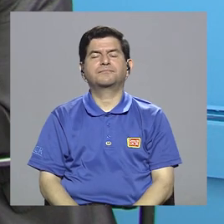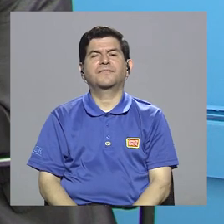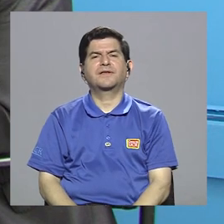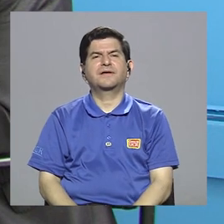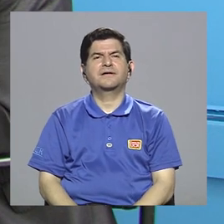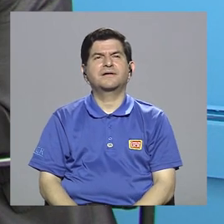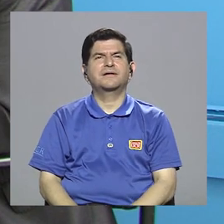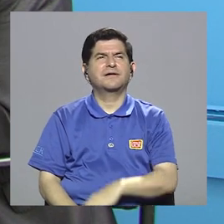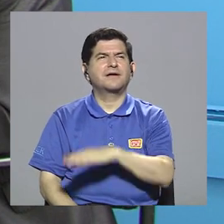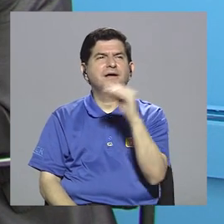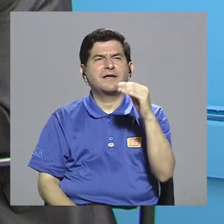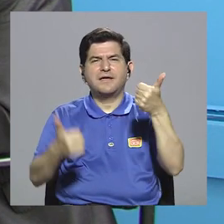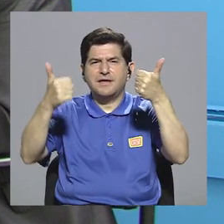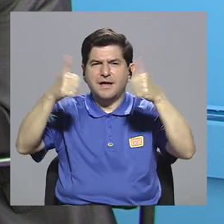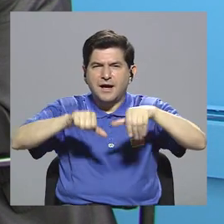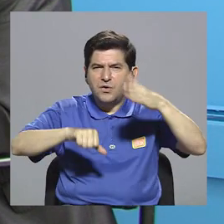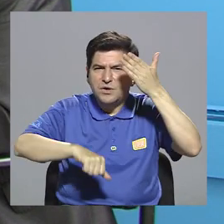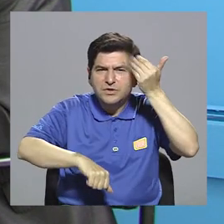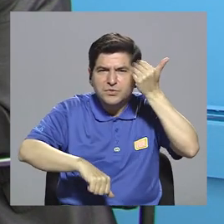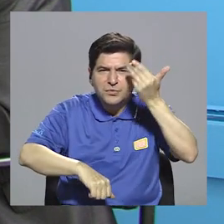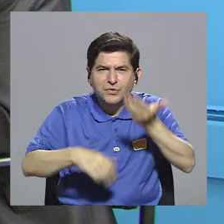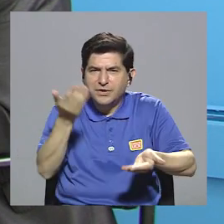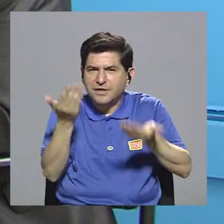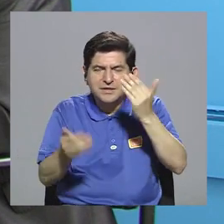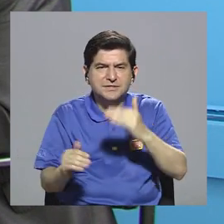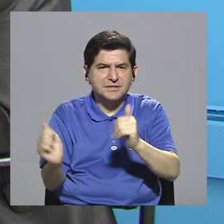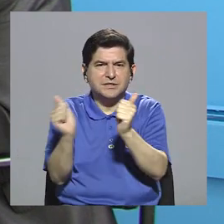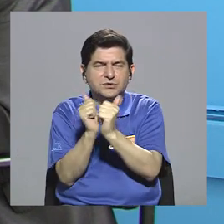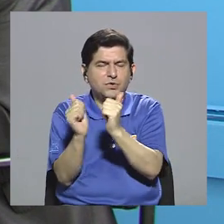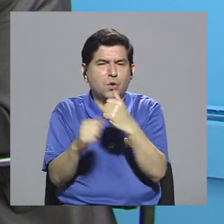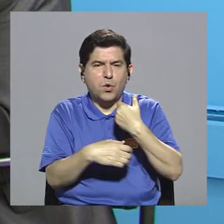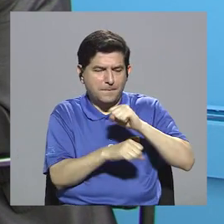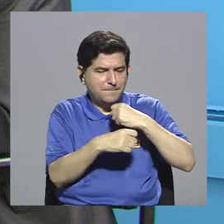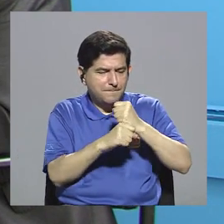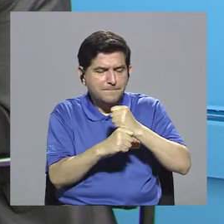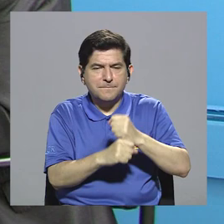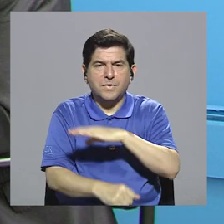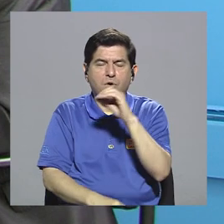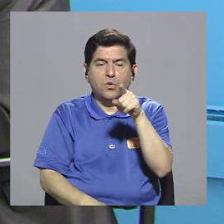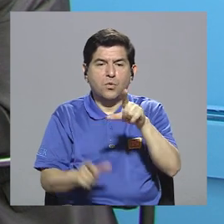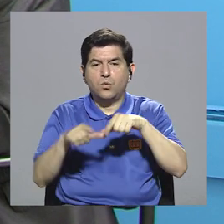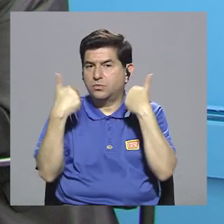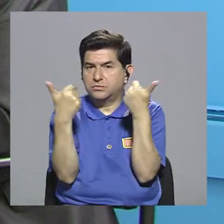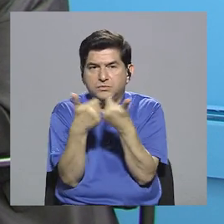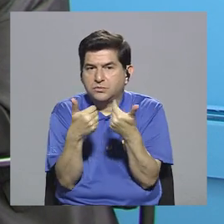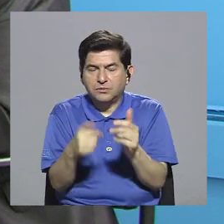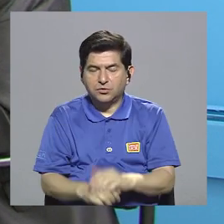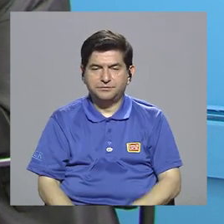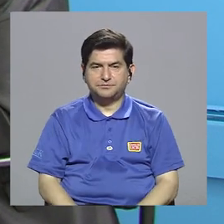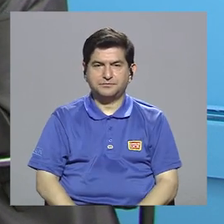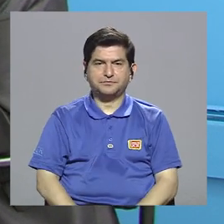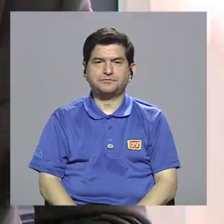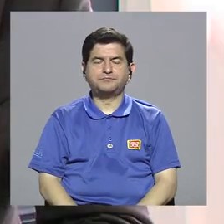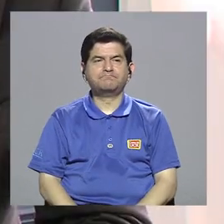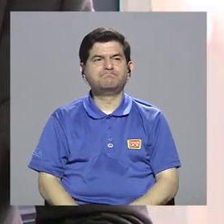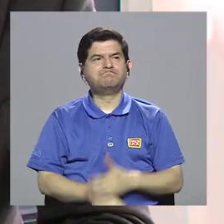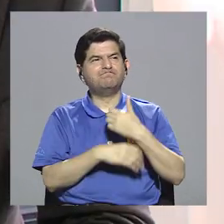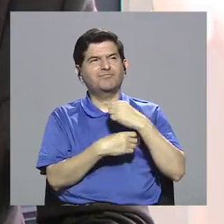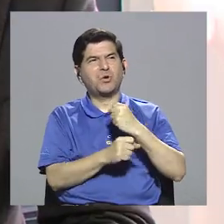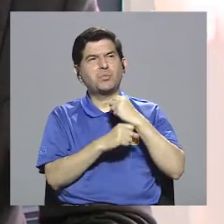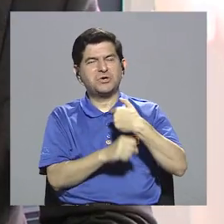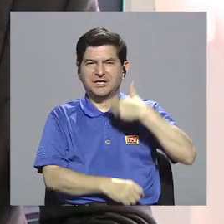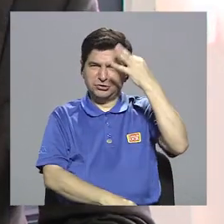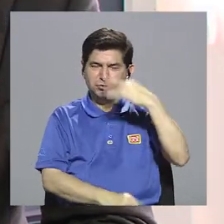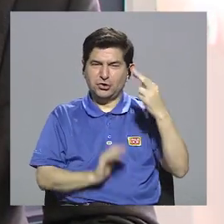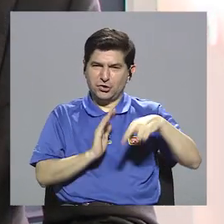y porque hacer digamos este convenio específicamente con las municipalidades o con este bueno en las municipalidades